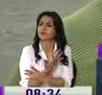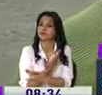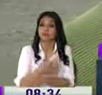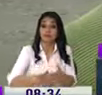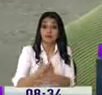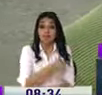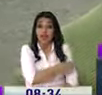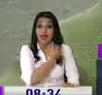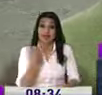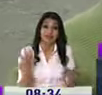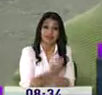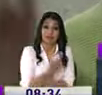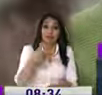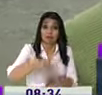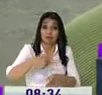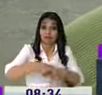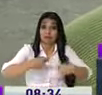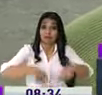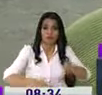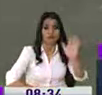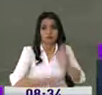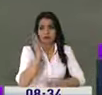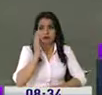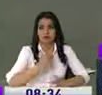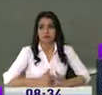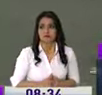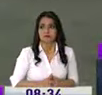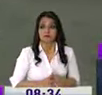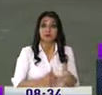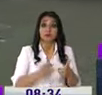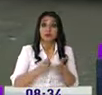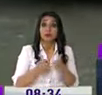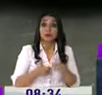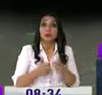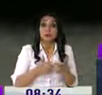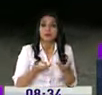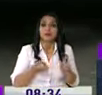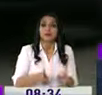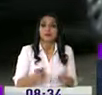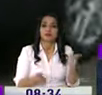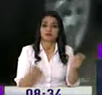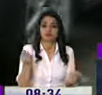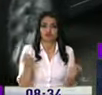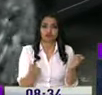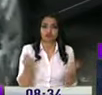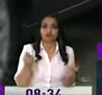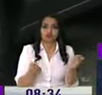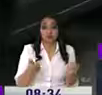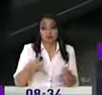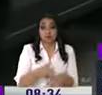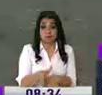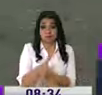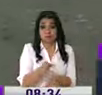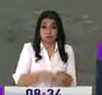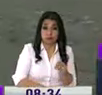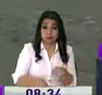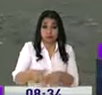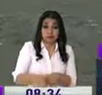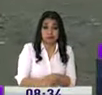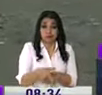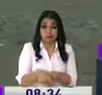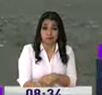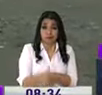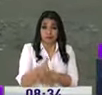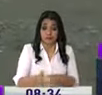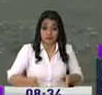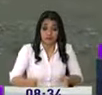y se monta en la moto y se va. El problema también es para los conductores. Los vehículos sufren daños por las malas condiciones de la